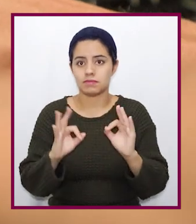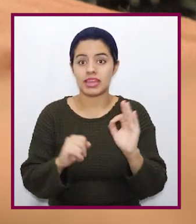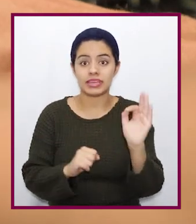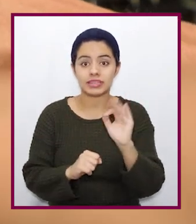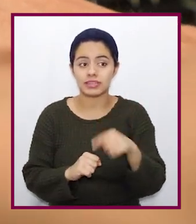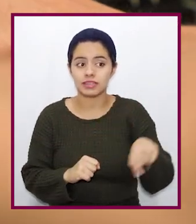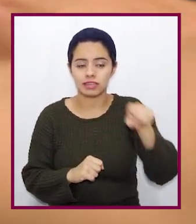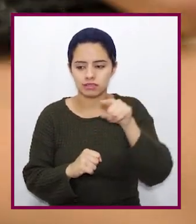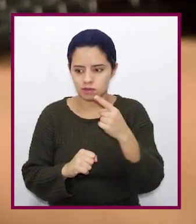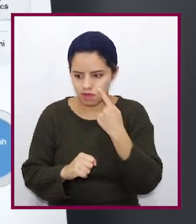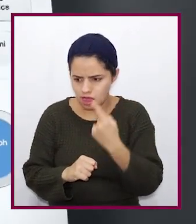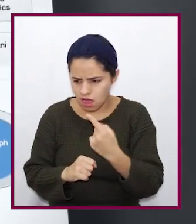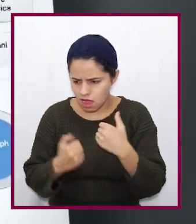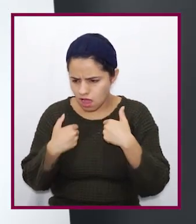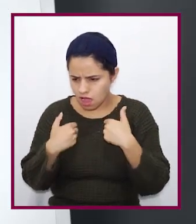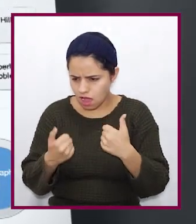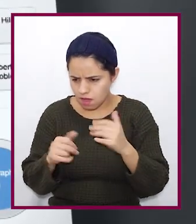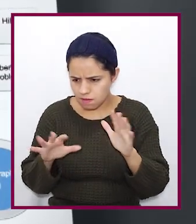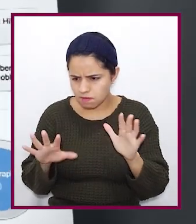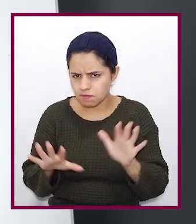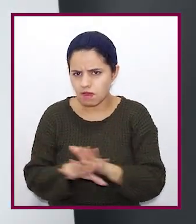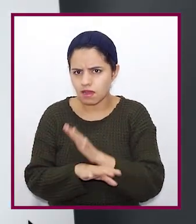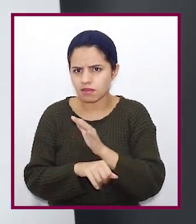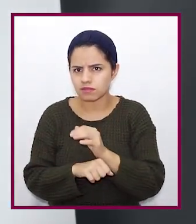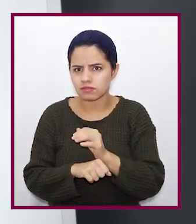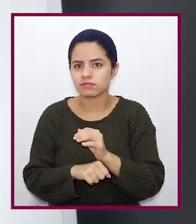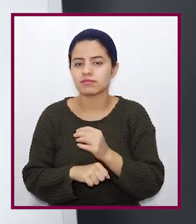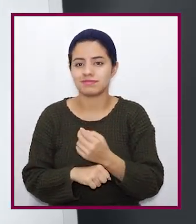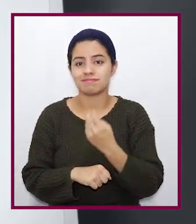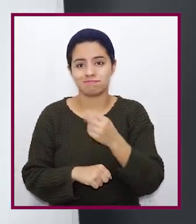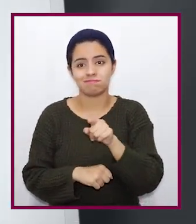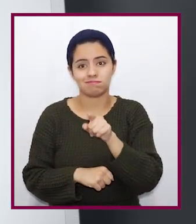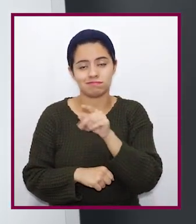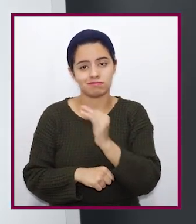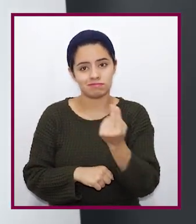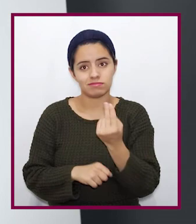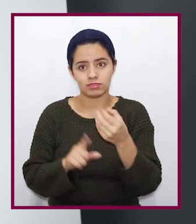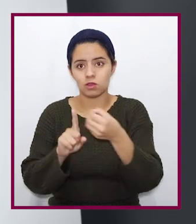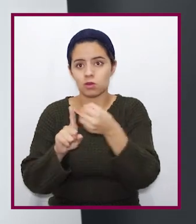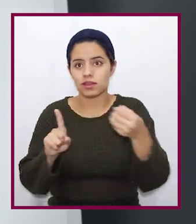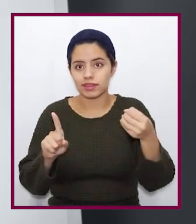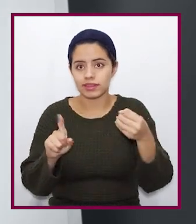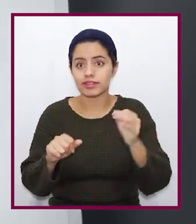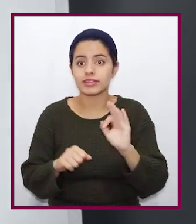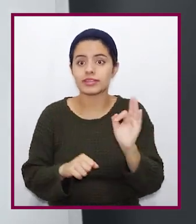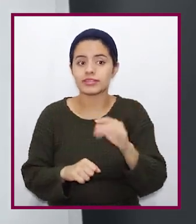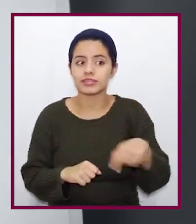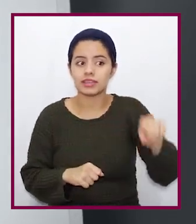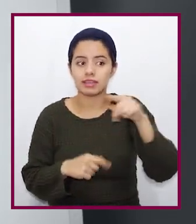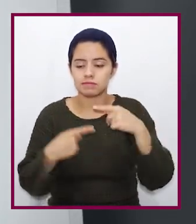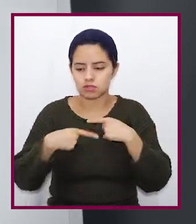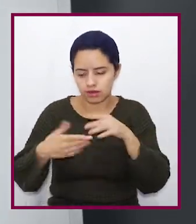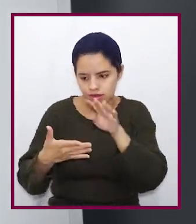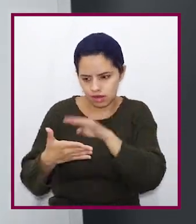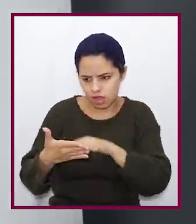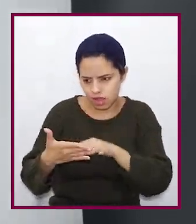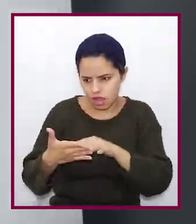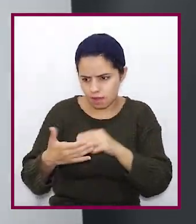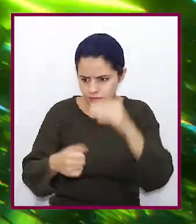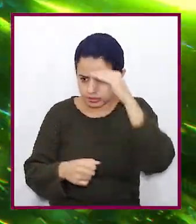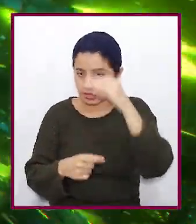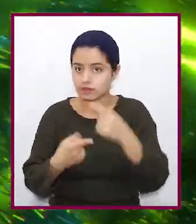entendidos en publicaciones. De esta manera podrás evitar que alguien te malinterprete.